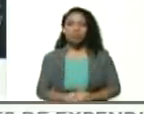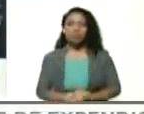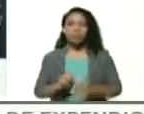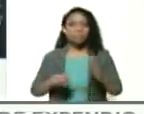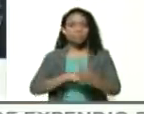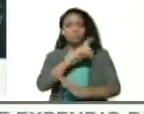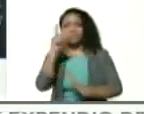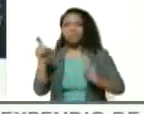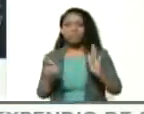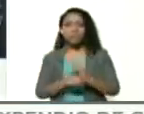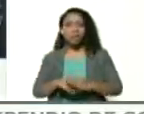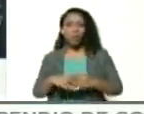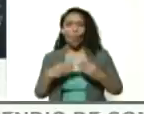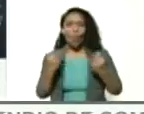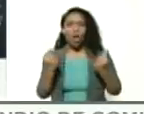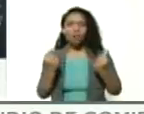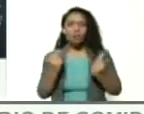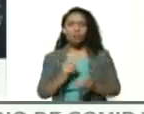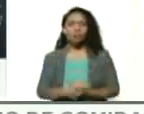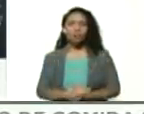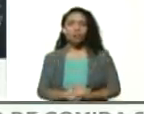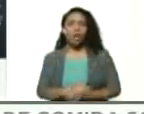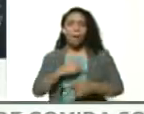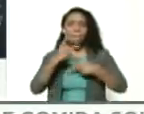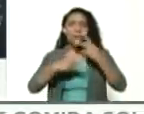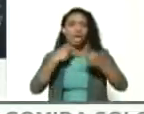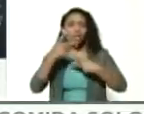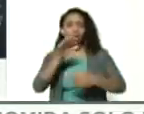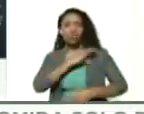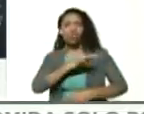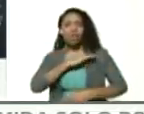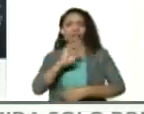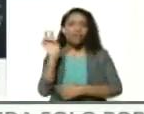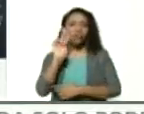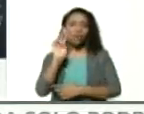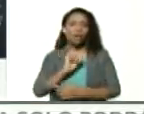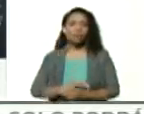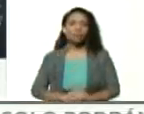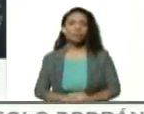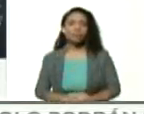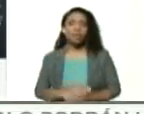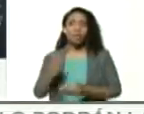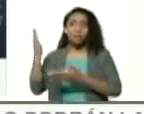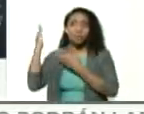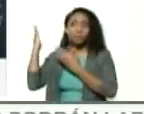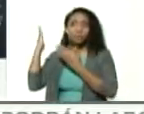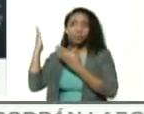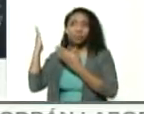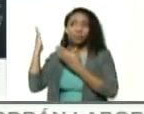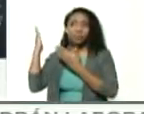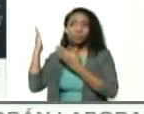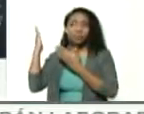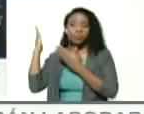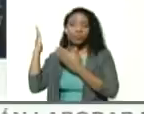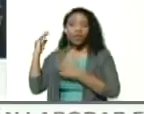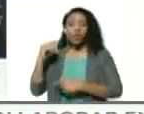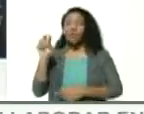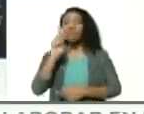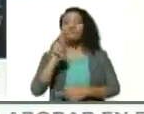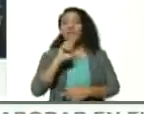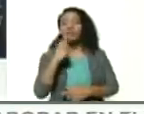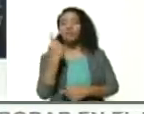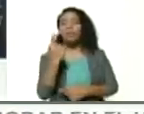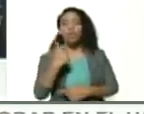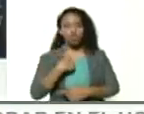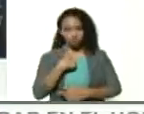totalmente del escenario sindical, político, social de Venezuela. Ahí estaba, lo utilizaron. Yo